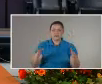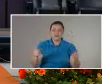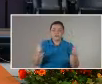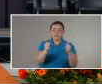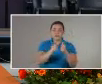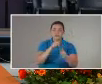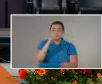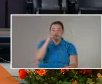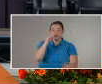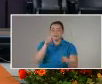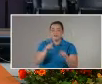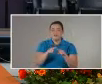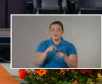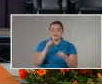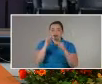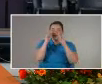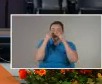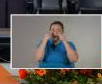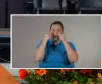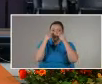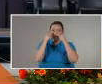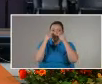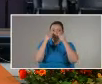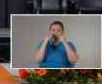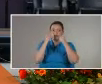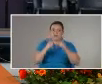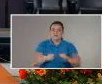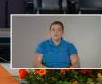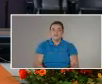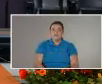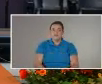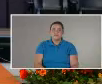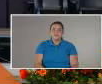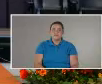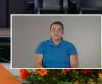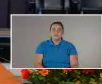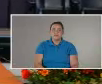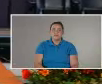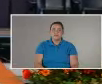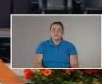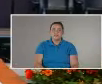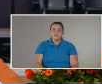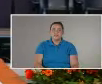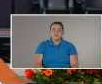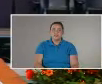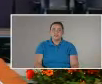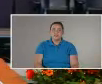también llorando, se estremeció en espíritu y se conmovió.